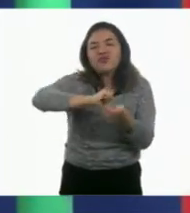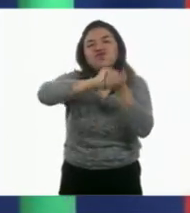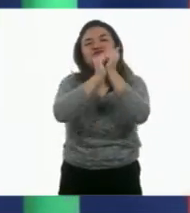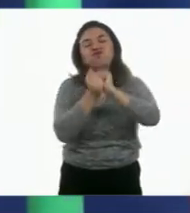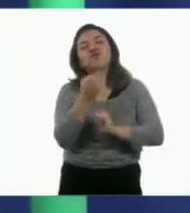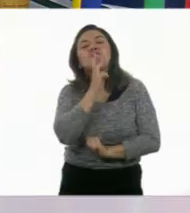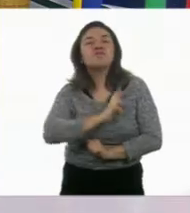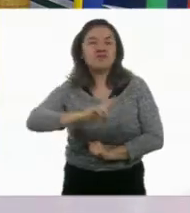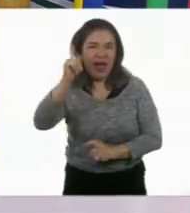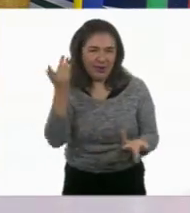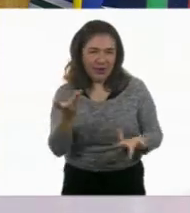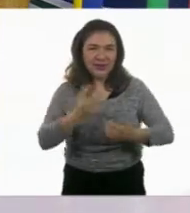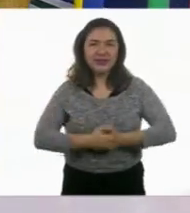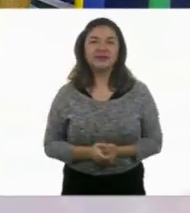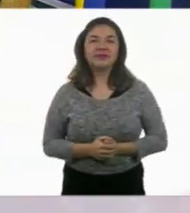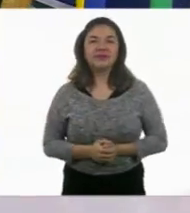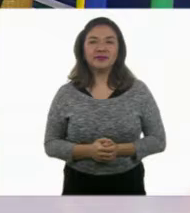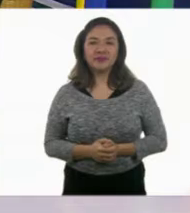mejor.